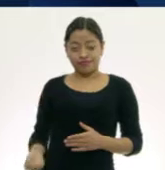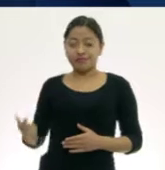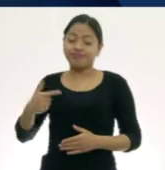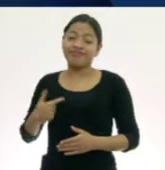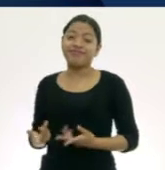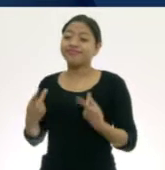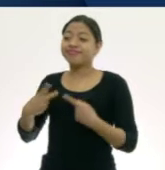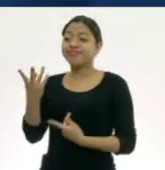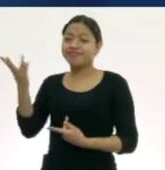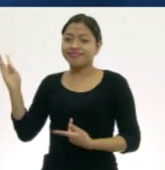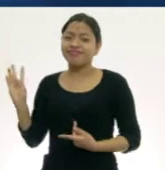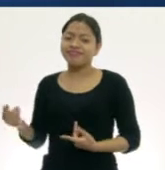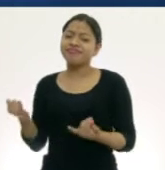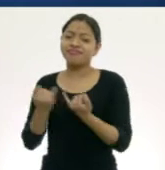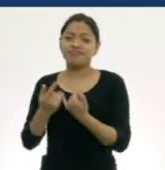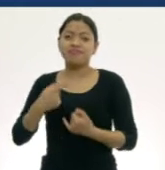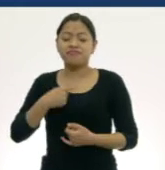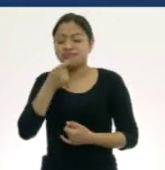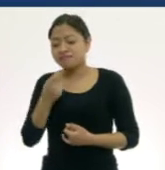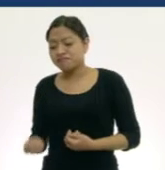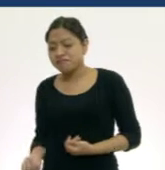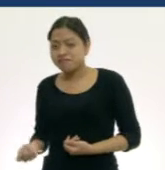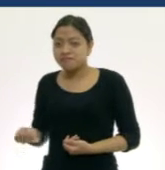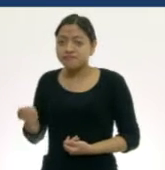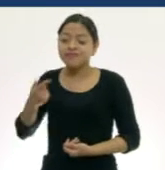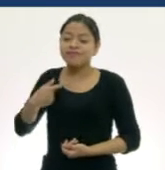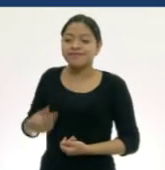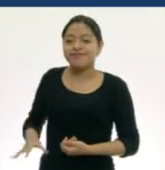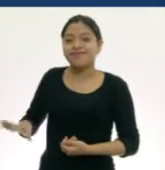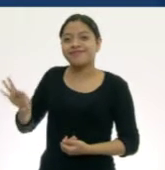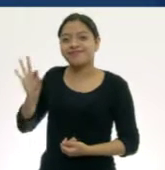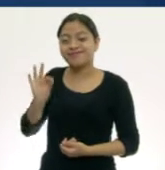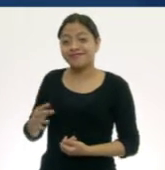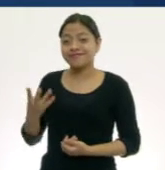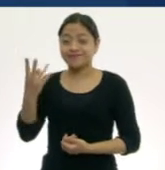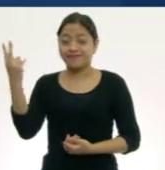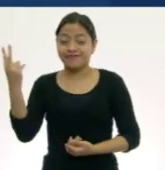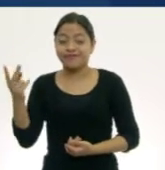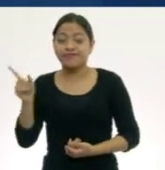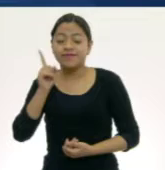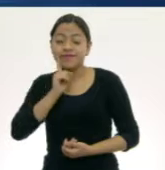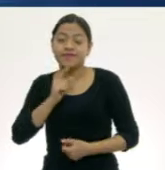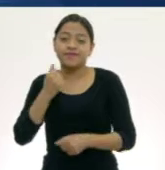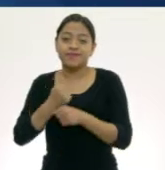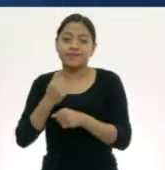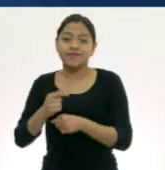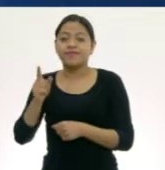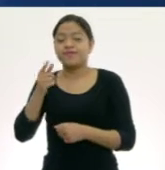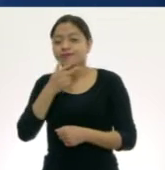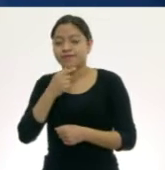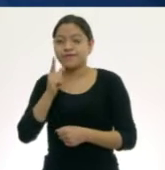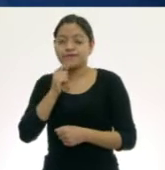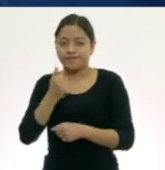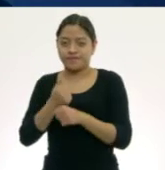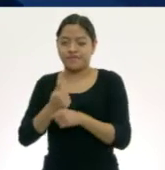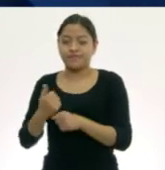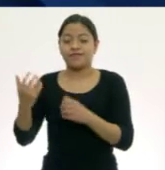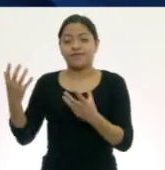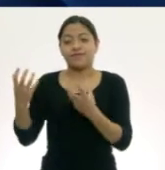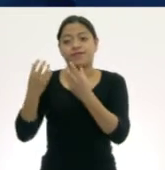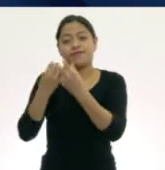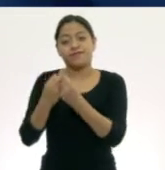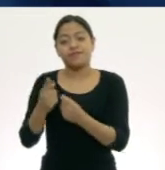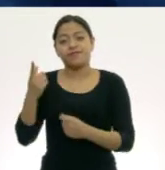infancias de dónde escoger y hace mucho tiempo elegí la que tuve en casa de mis abuelos en una hacienda azucarera cercana a